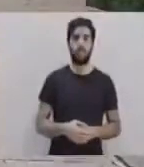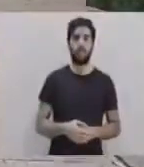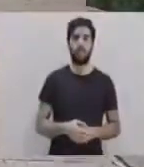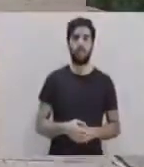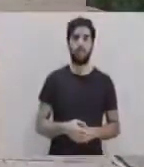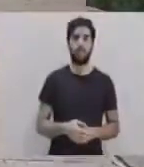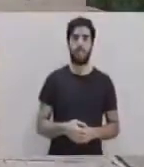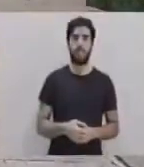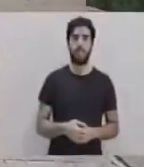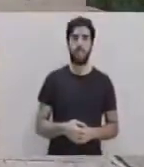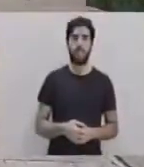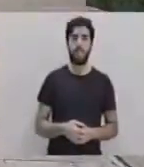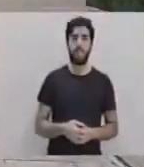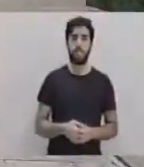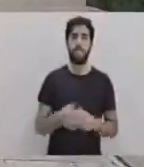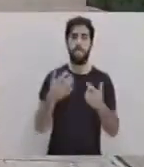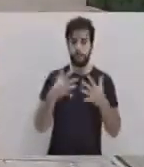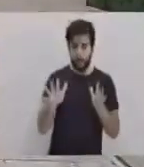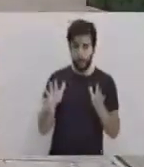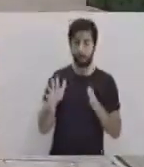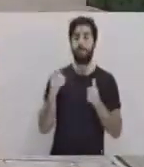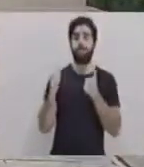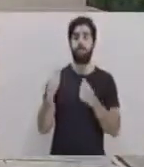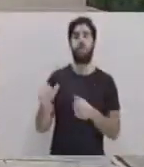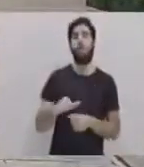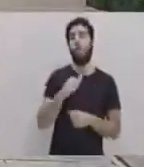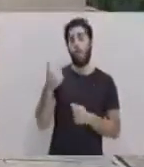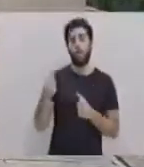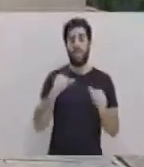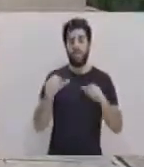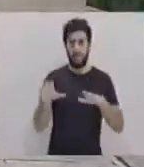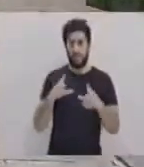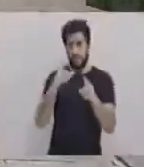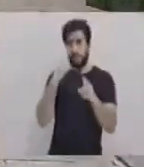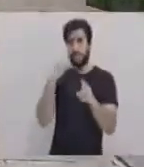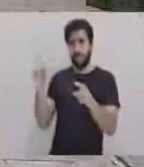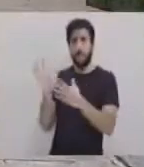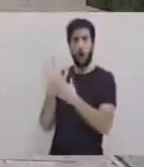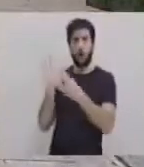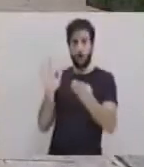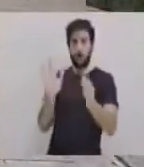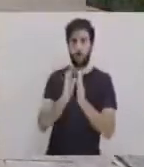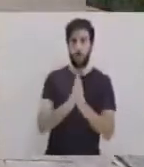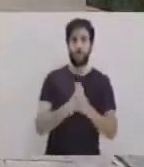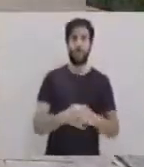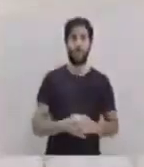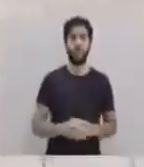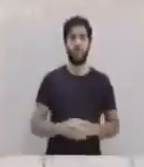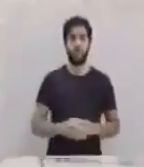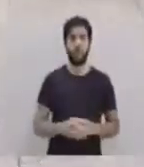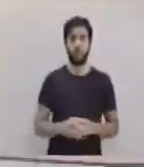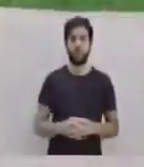Y el siguiente ejercicio vamos a elevar los muslos hasta donde están las manos, vea cómo se hace.